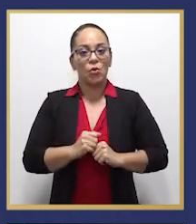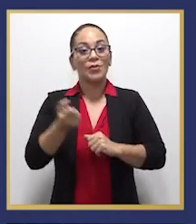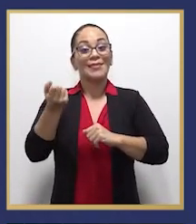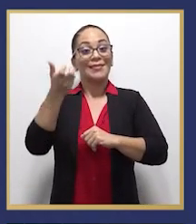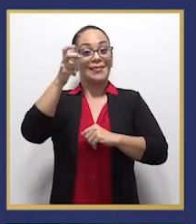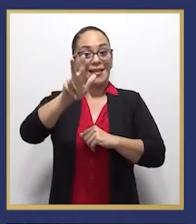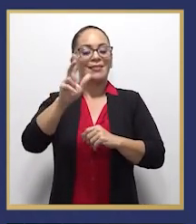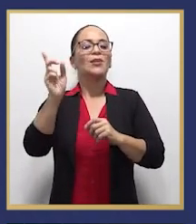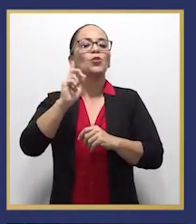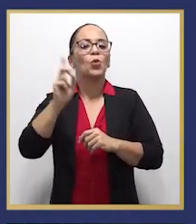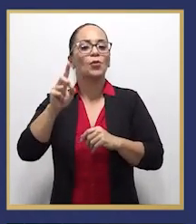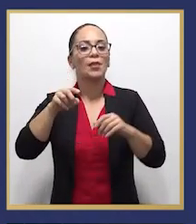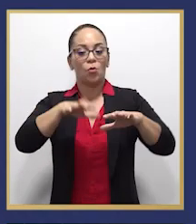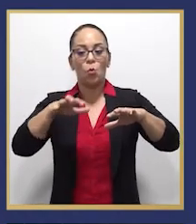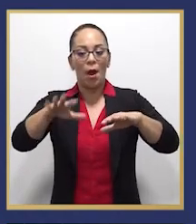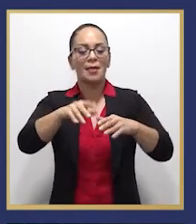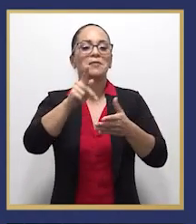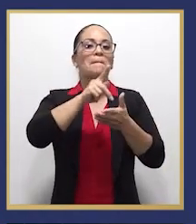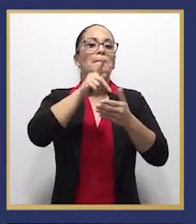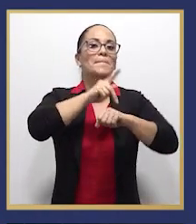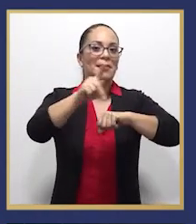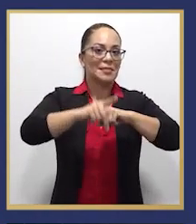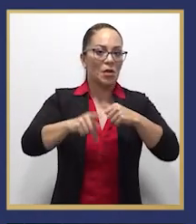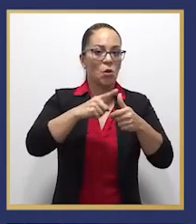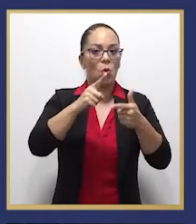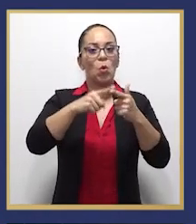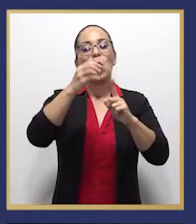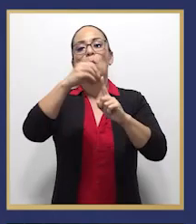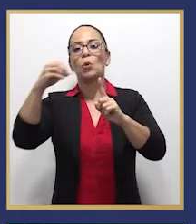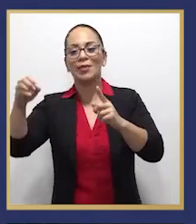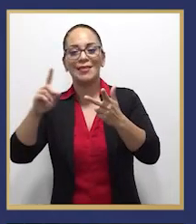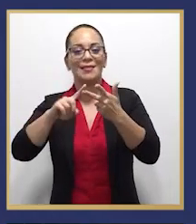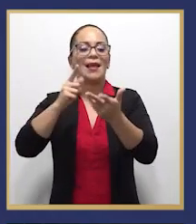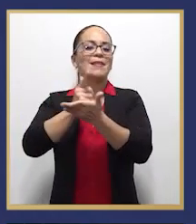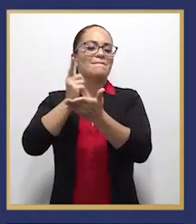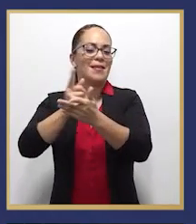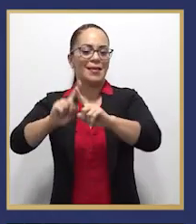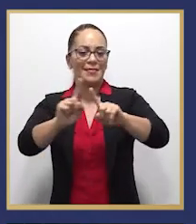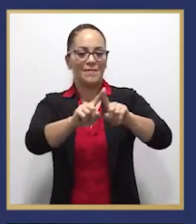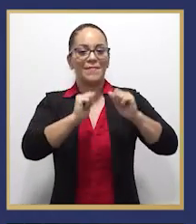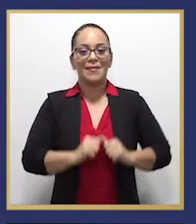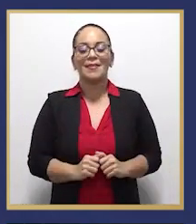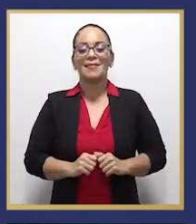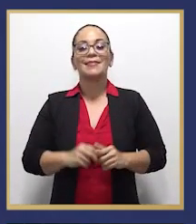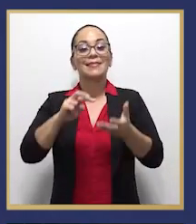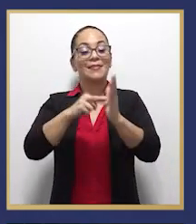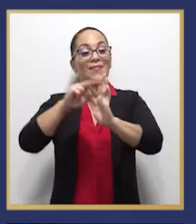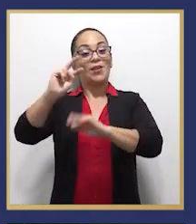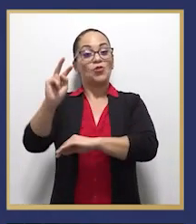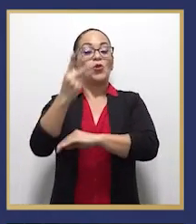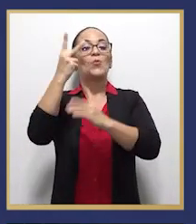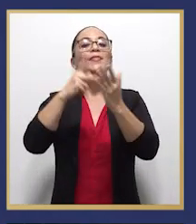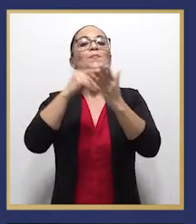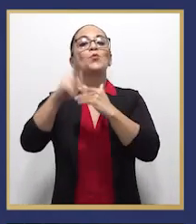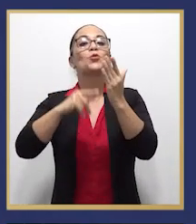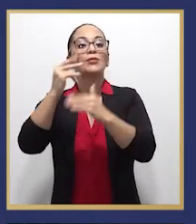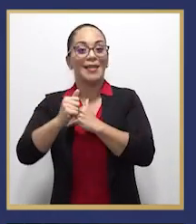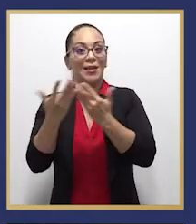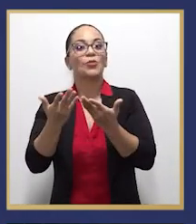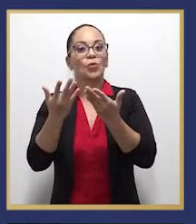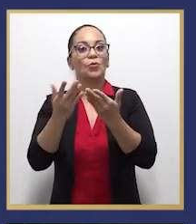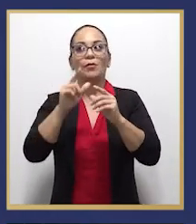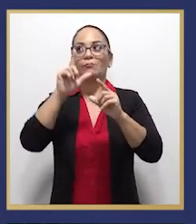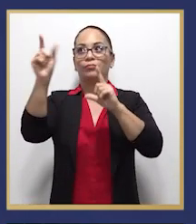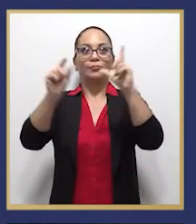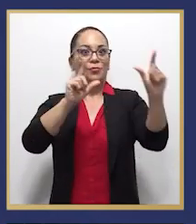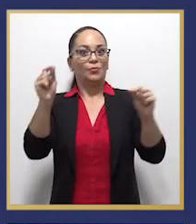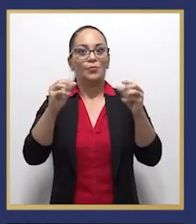cuales 13 se ubicaron en zonas como Pérez cedón orotina y Liberia entre otros Este es el doble de los proyectos dirigidos fuera de